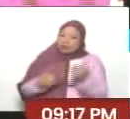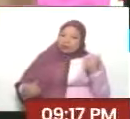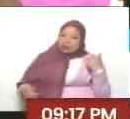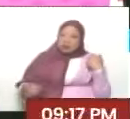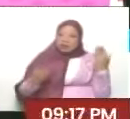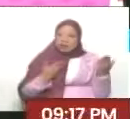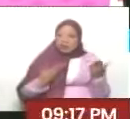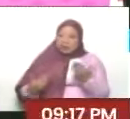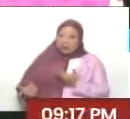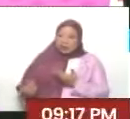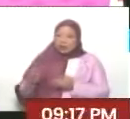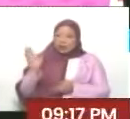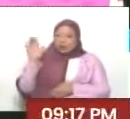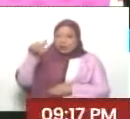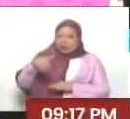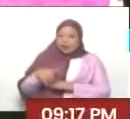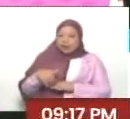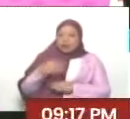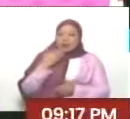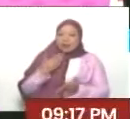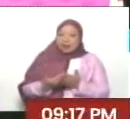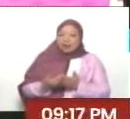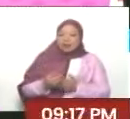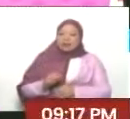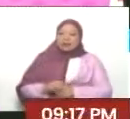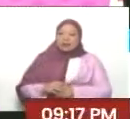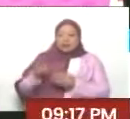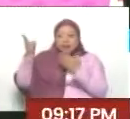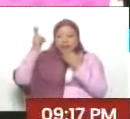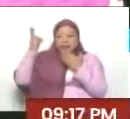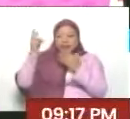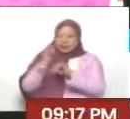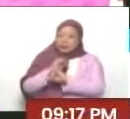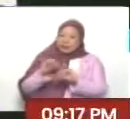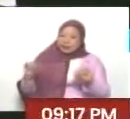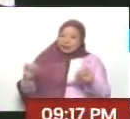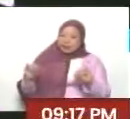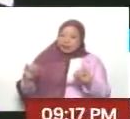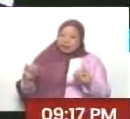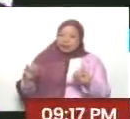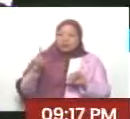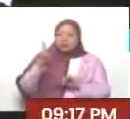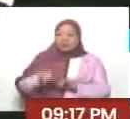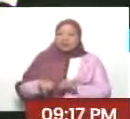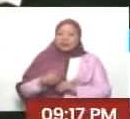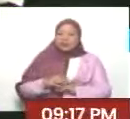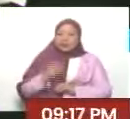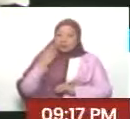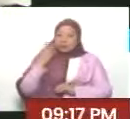Bienvenido a Miranda, bienvenido a Guaquipuro. Gracias. Bueno, tú eres de los altos mirandinos también.